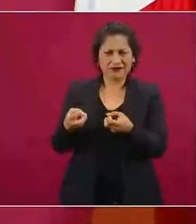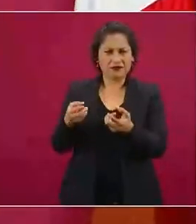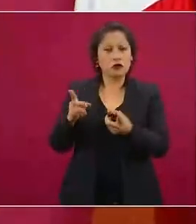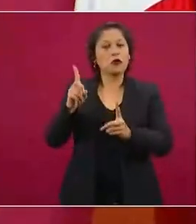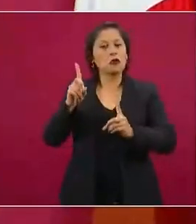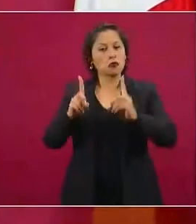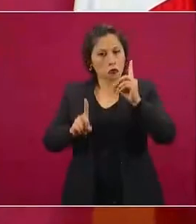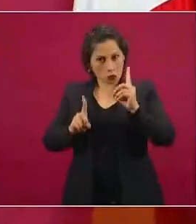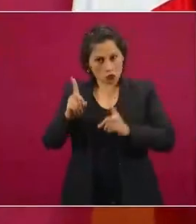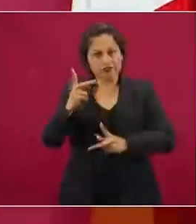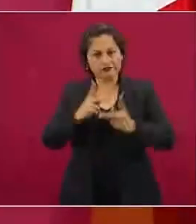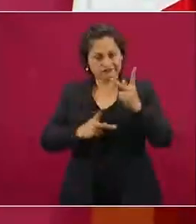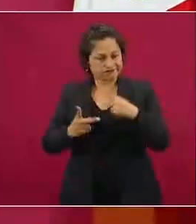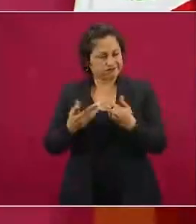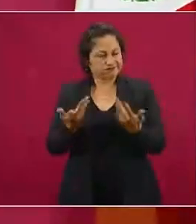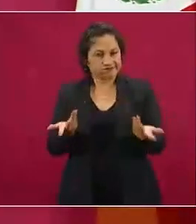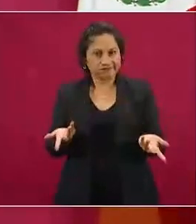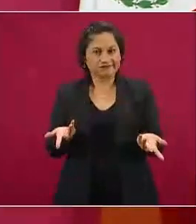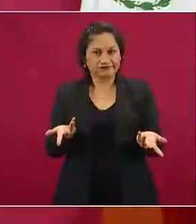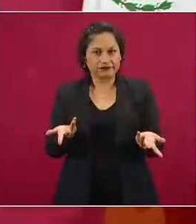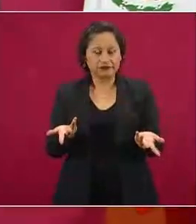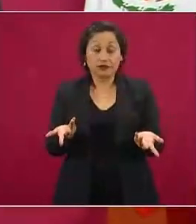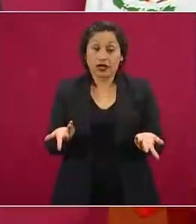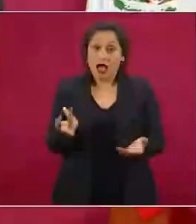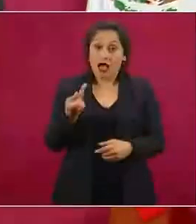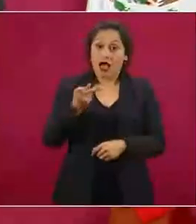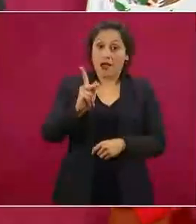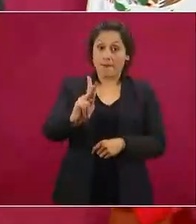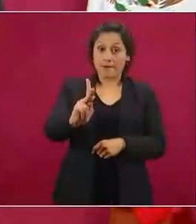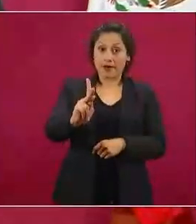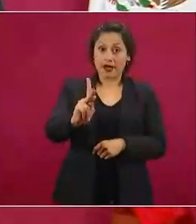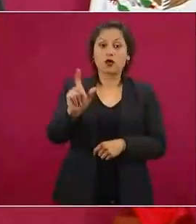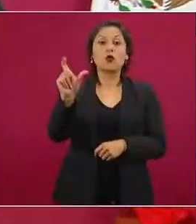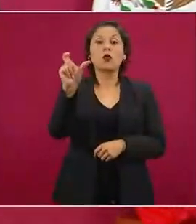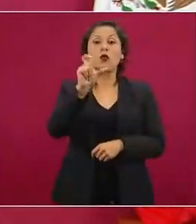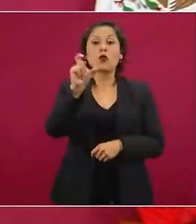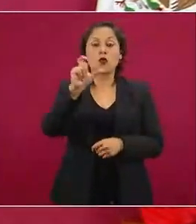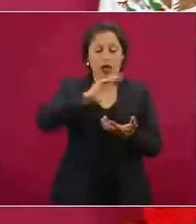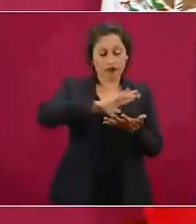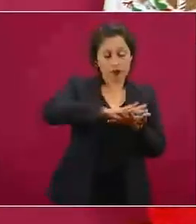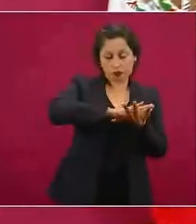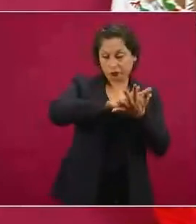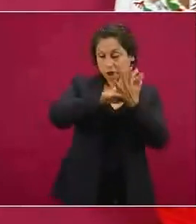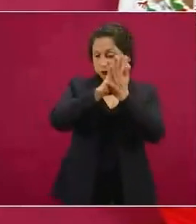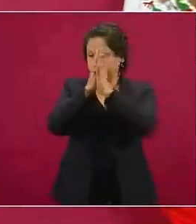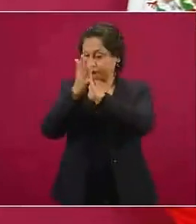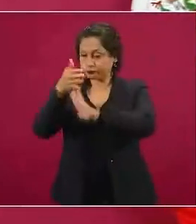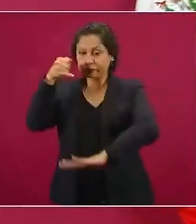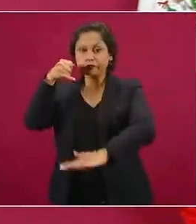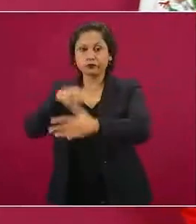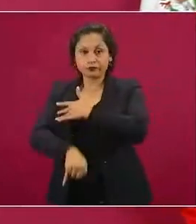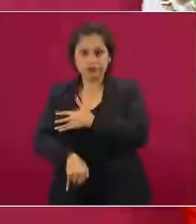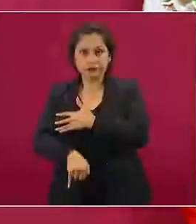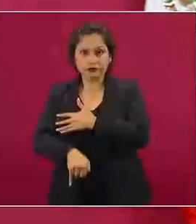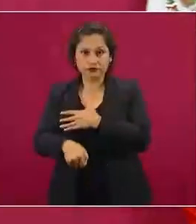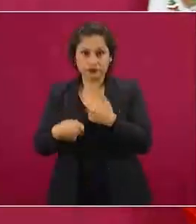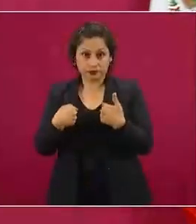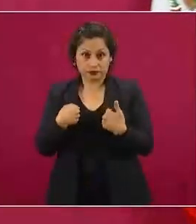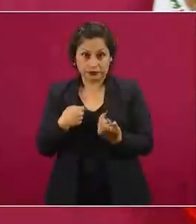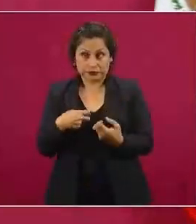y cuando se está llevando a cabo una transformación hay que actuar con firmeza. El que se aflige se